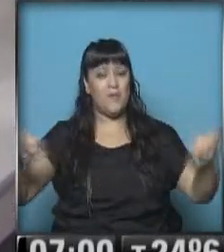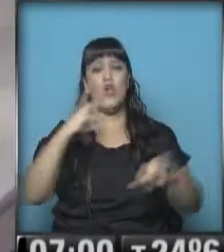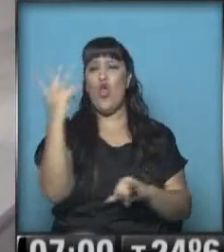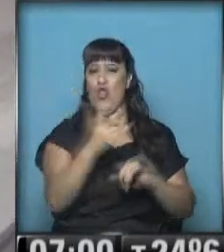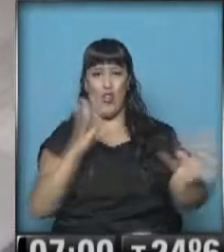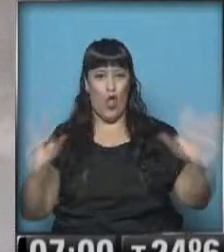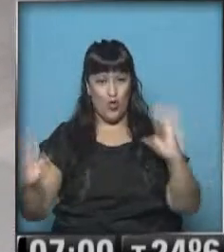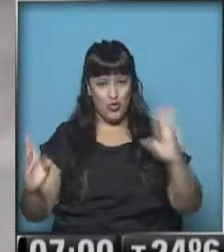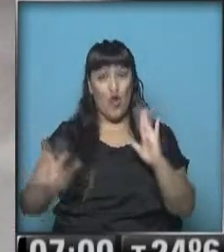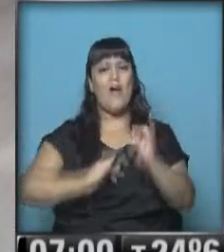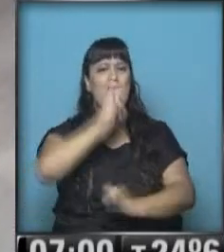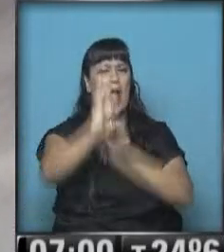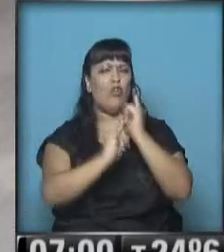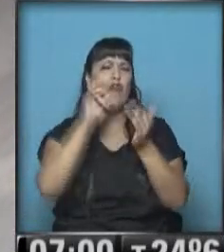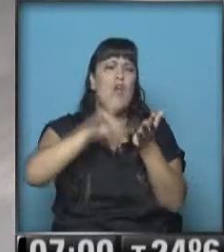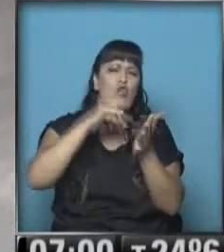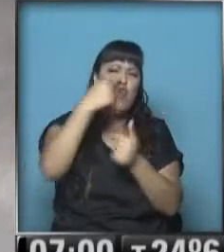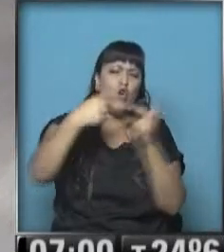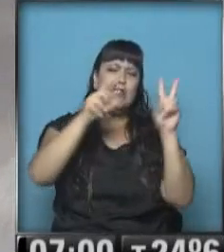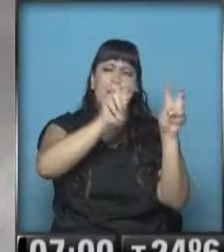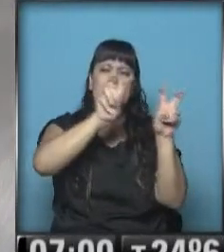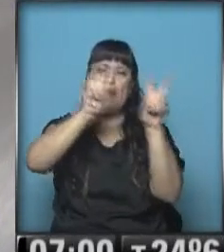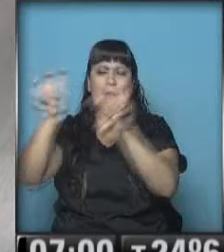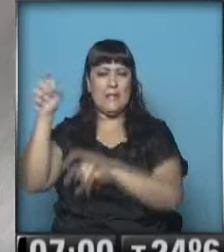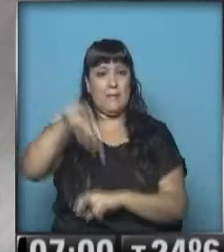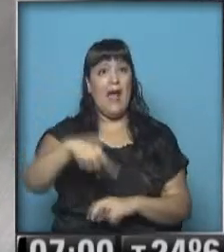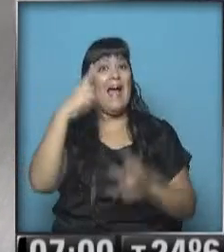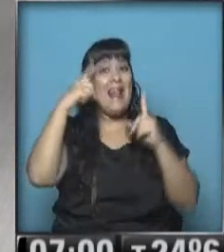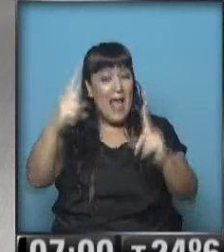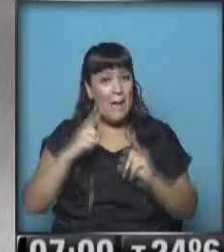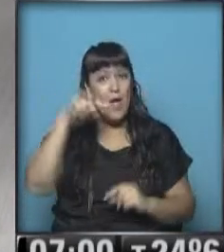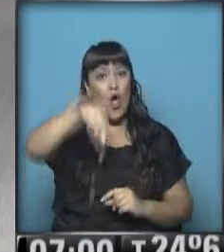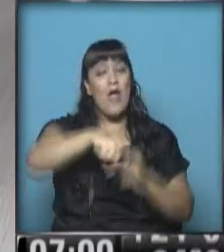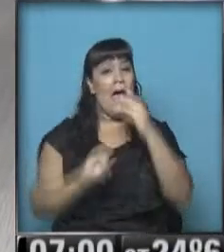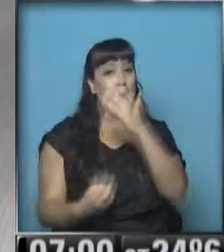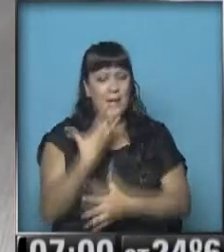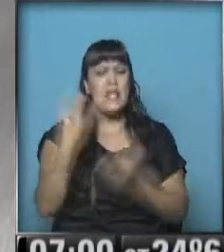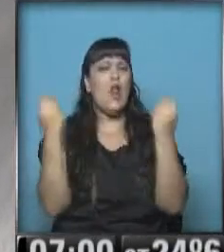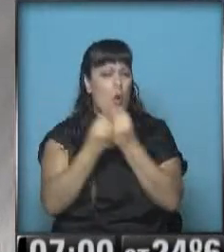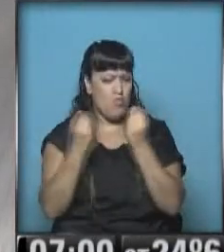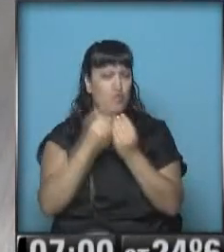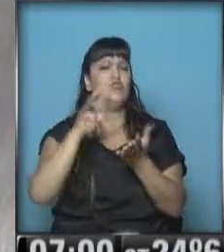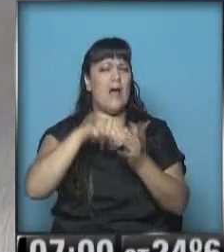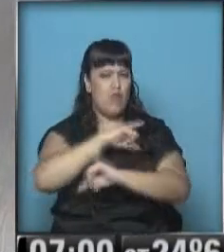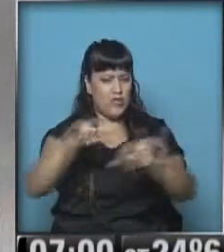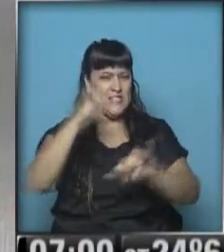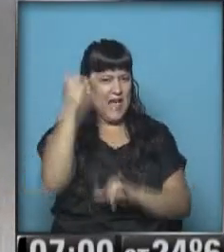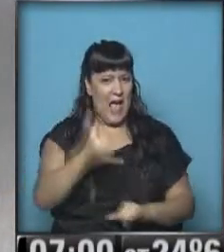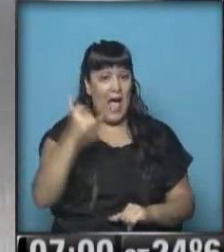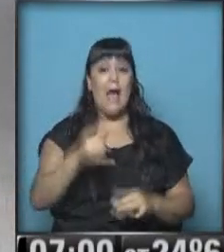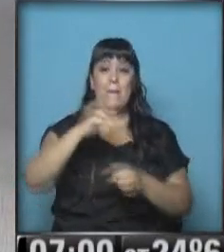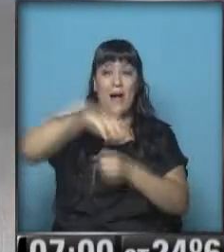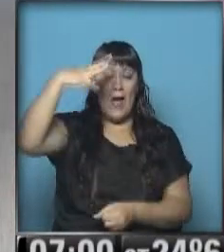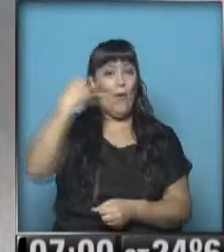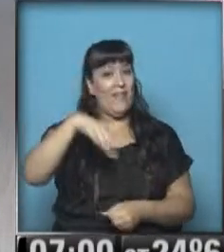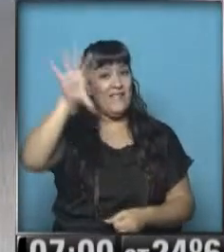tenemos por delante para recorrer los temas centrales de la jornada. Créame, es una mañana con muchísimas noticias. Con paraguas, vamos a salir.